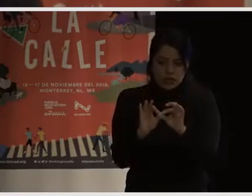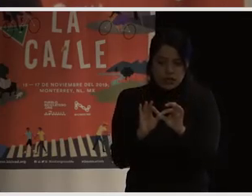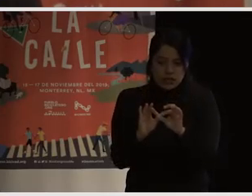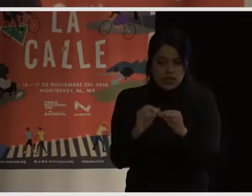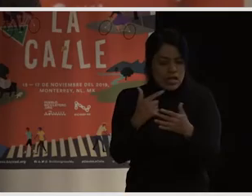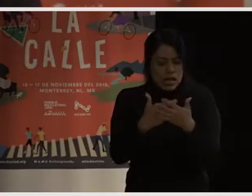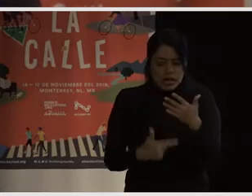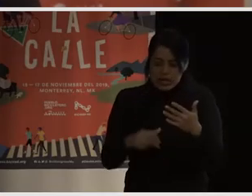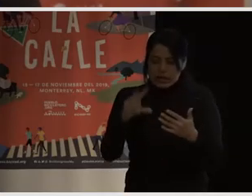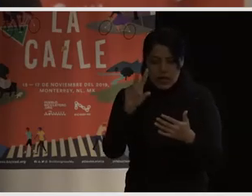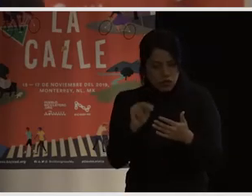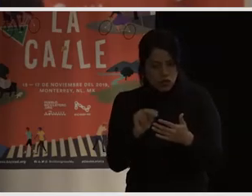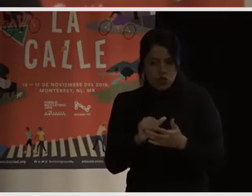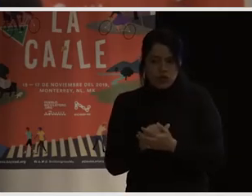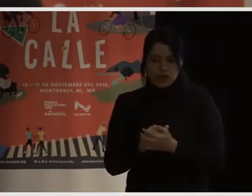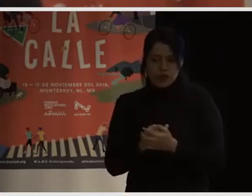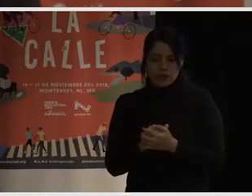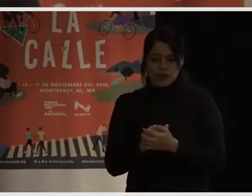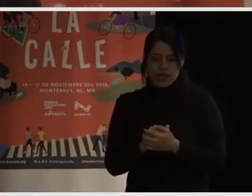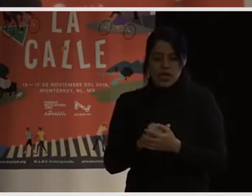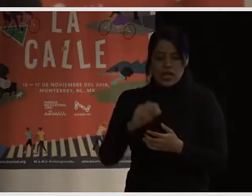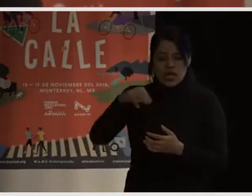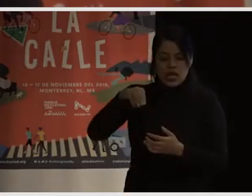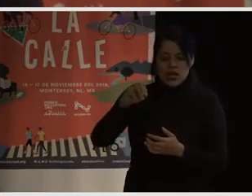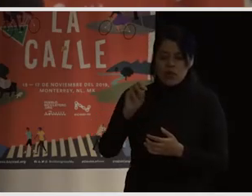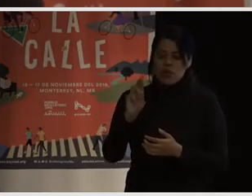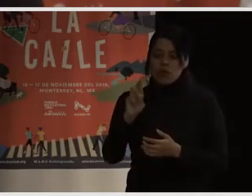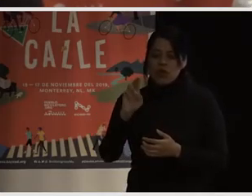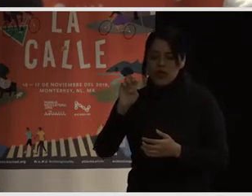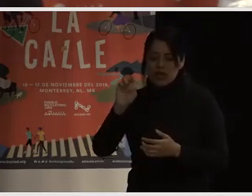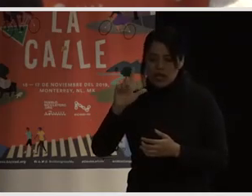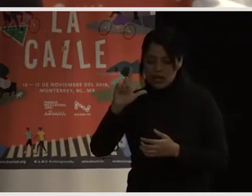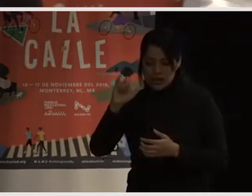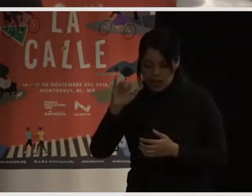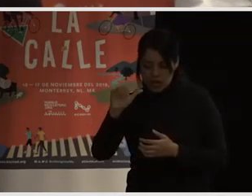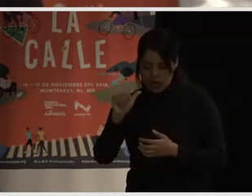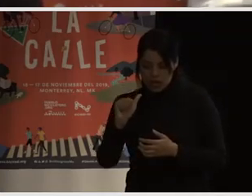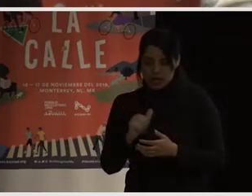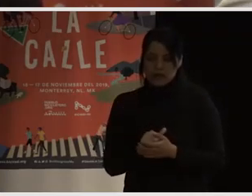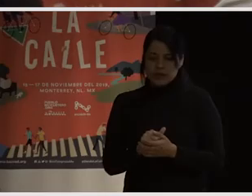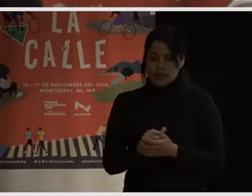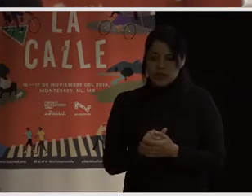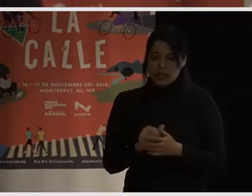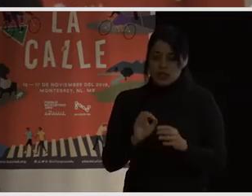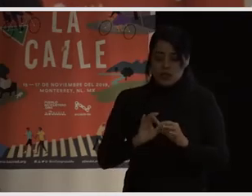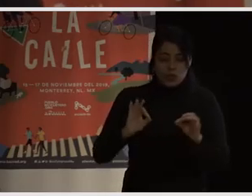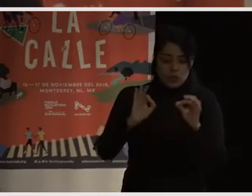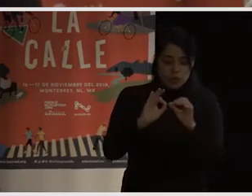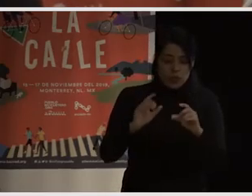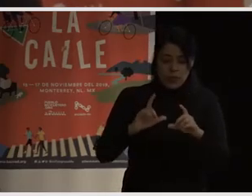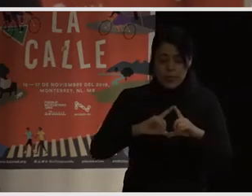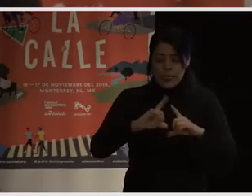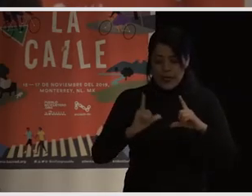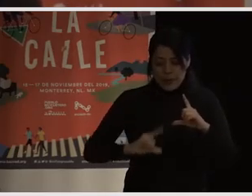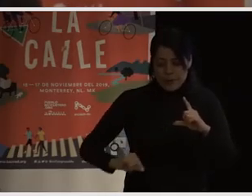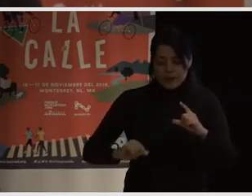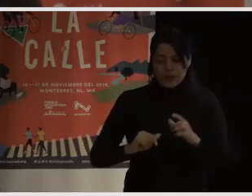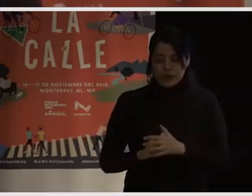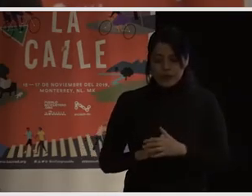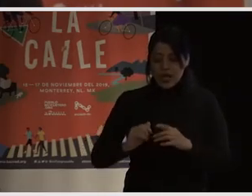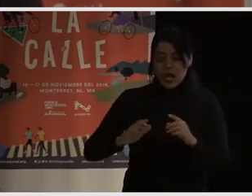una agenda como tal en morelia yo creo que es un tema real en el país el tema de la movilidad